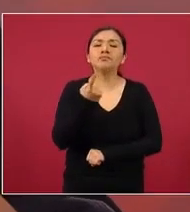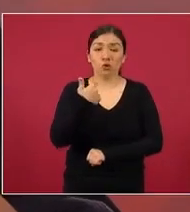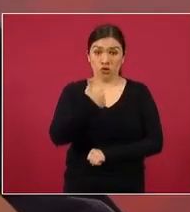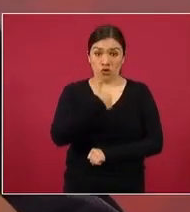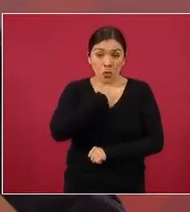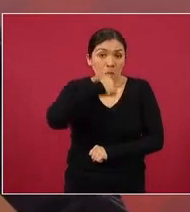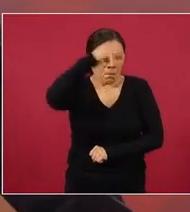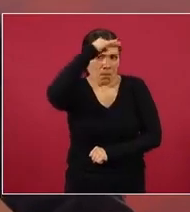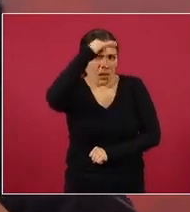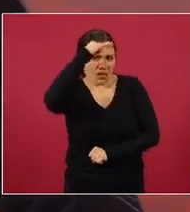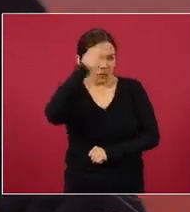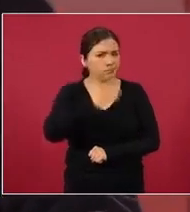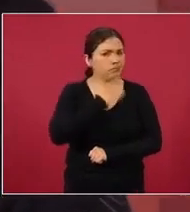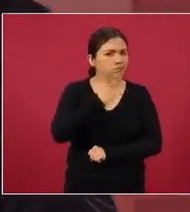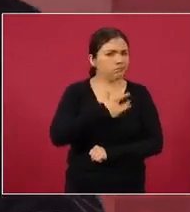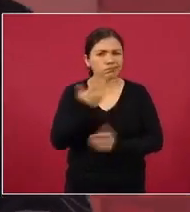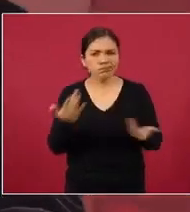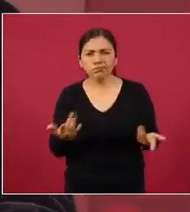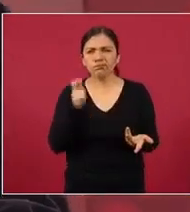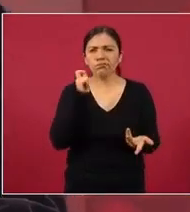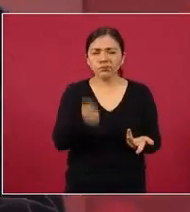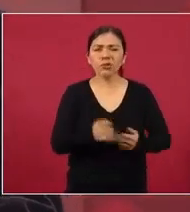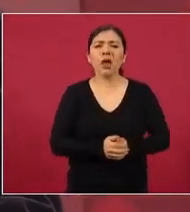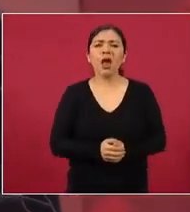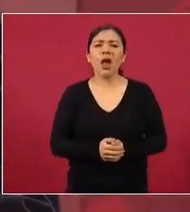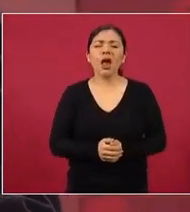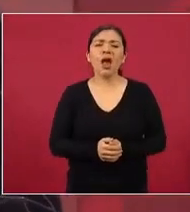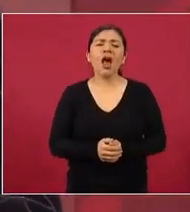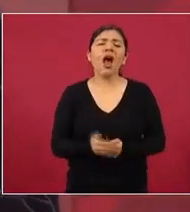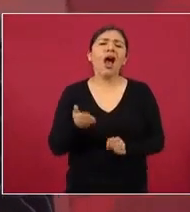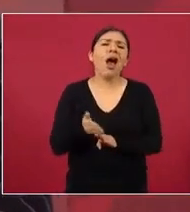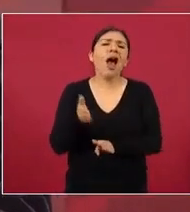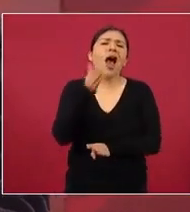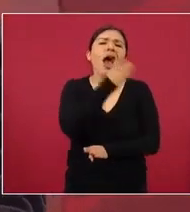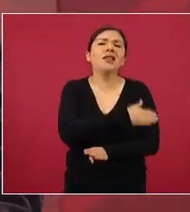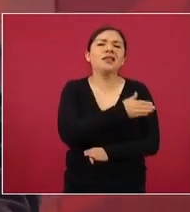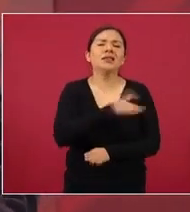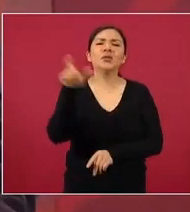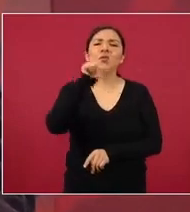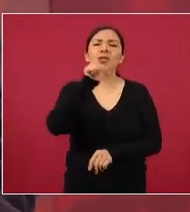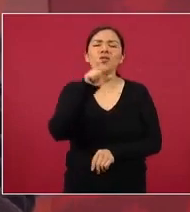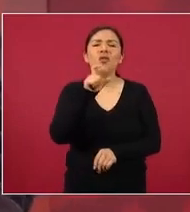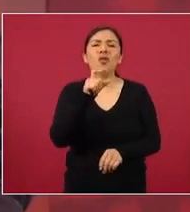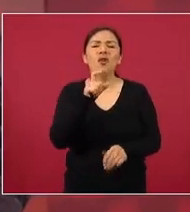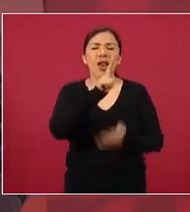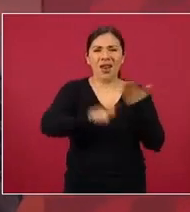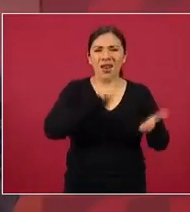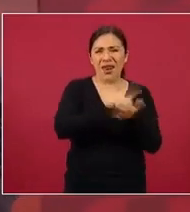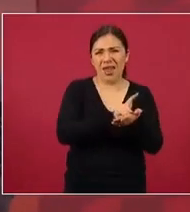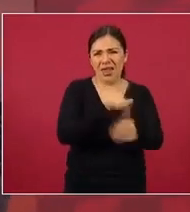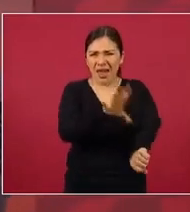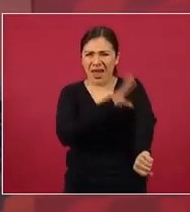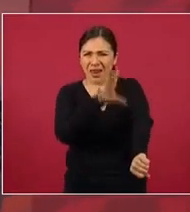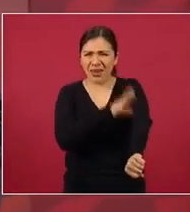consideramos nosotros que se le dio preferencia en la llamada reforma energética a las